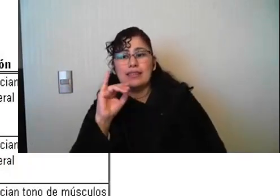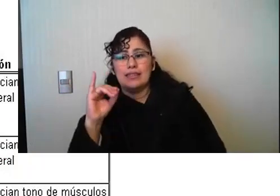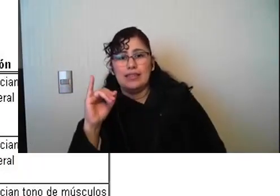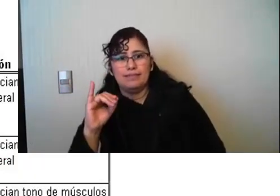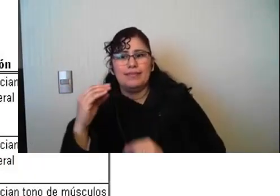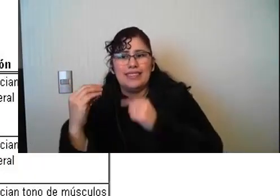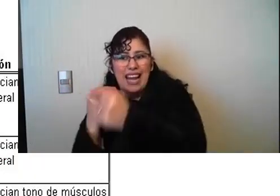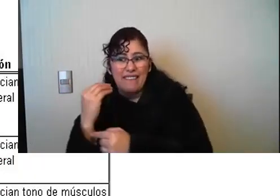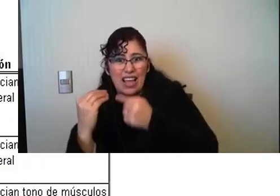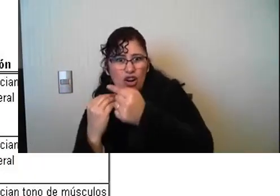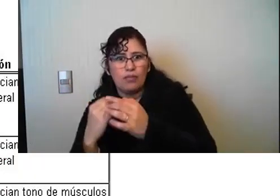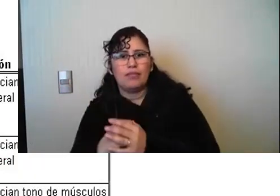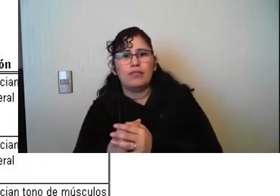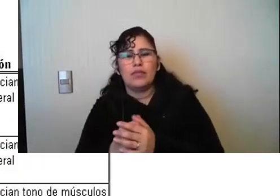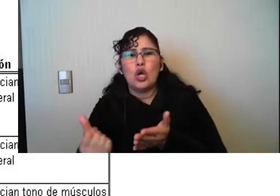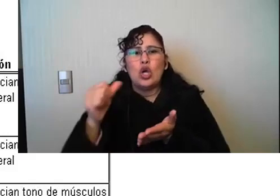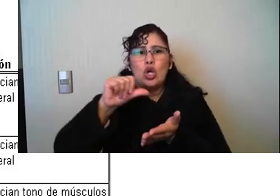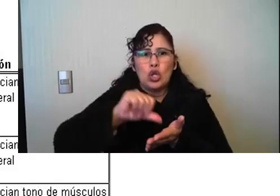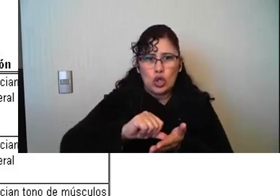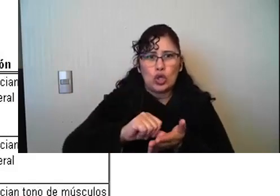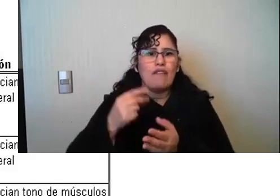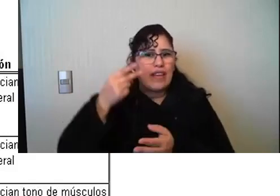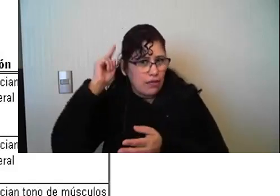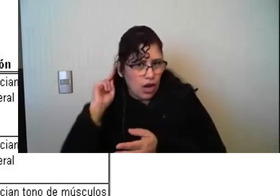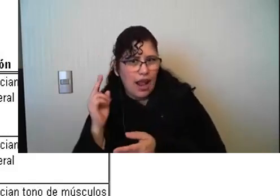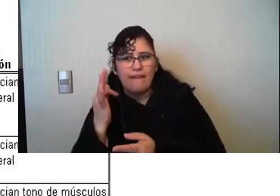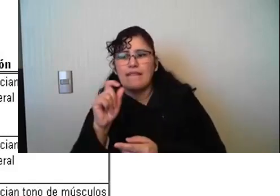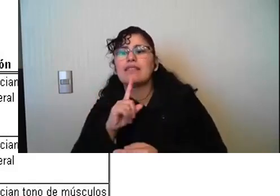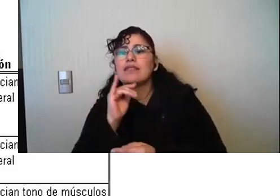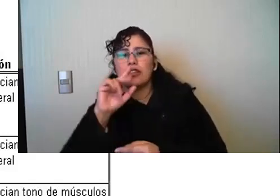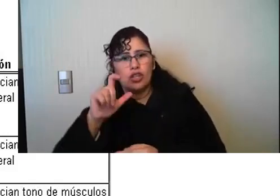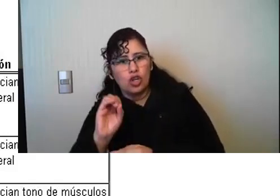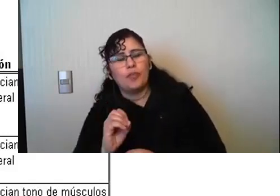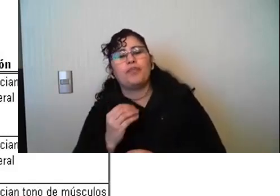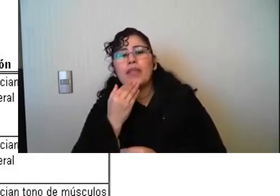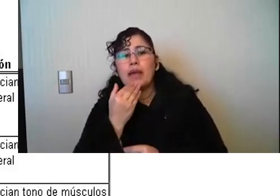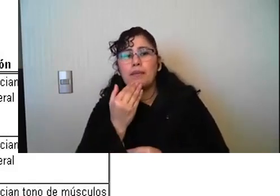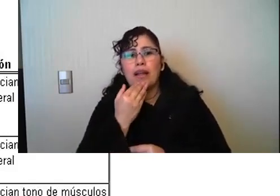a los núcleos vestibulares del núcleo fastigio, y un fastigio reticular, es decir, a la formación reticular